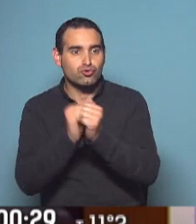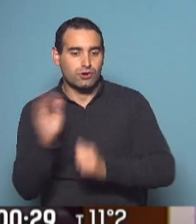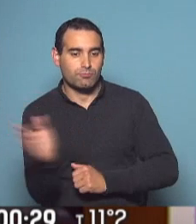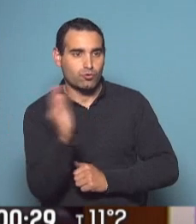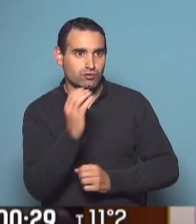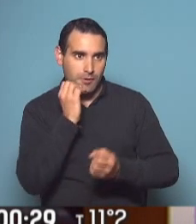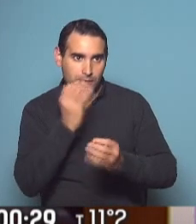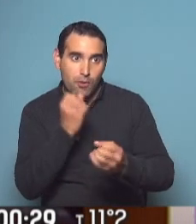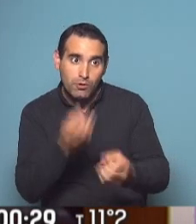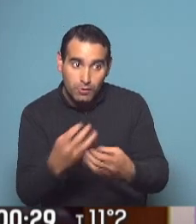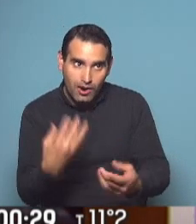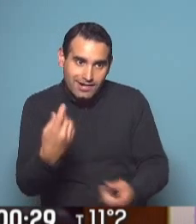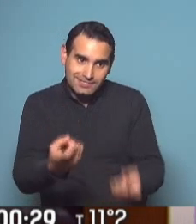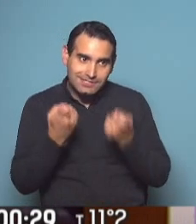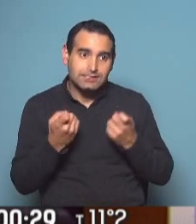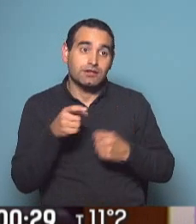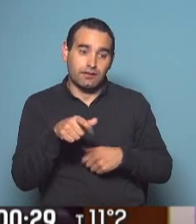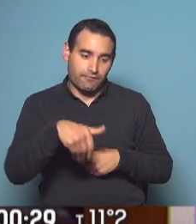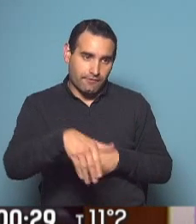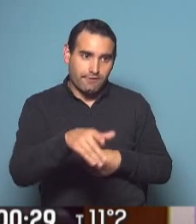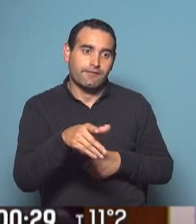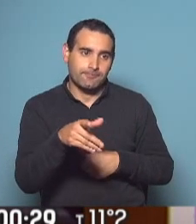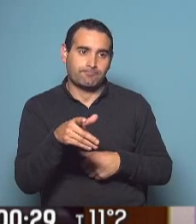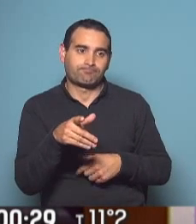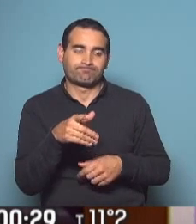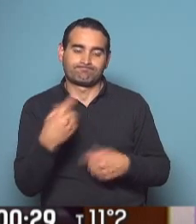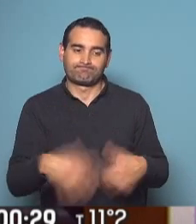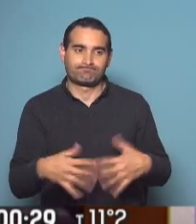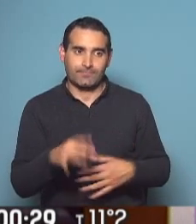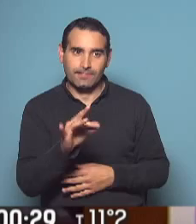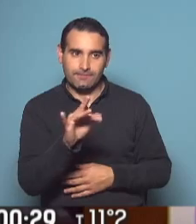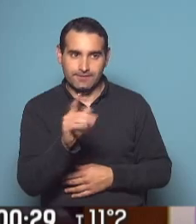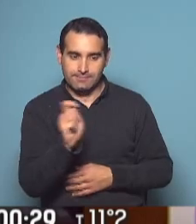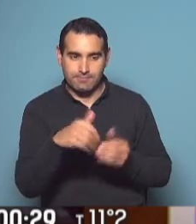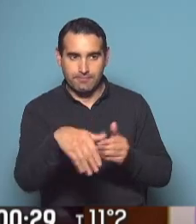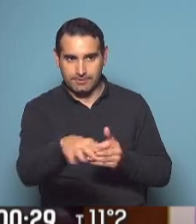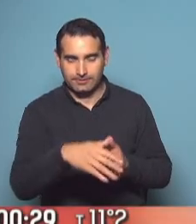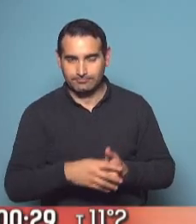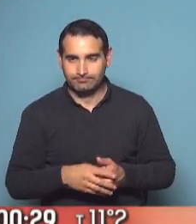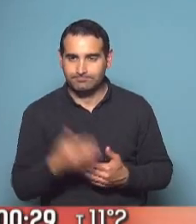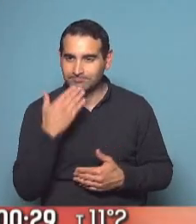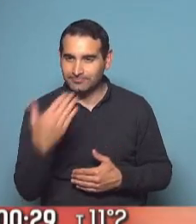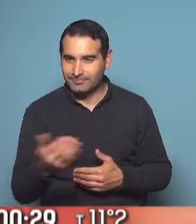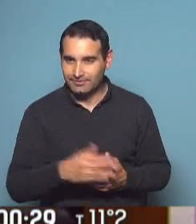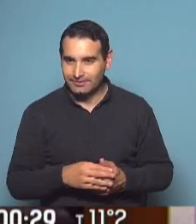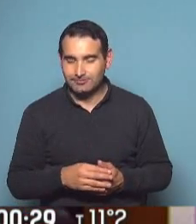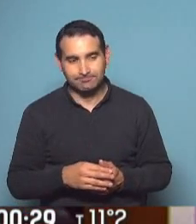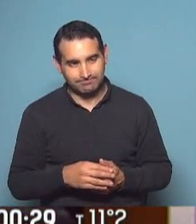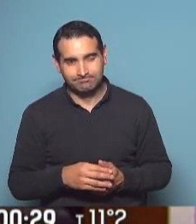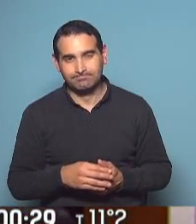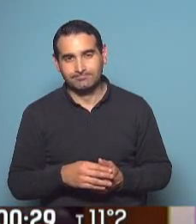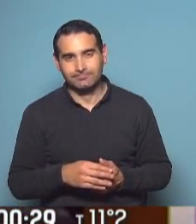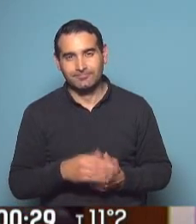manufacturera y creo que ahí va a haber obviamente fuente de volatilidad para varios meses. Muchas gracias, Rubini. Bueno, muchas